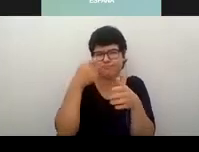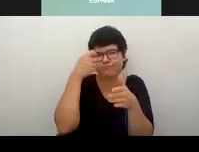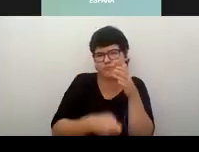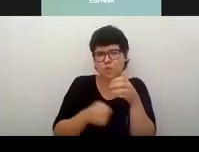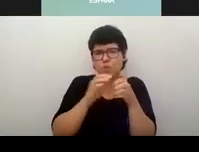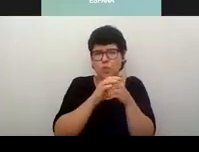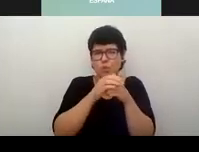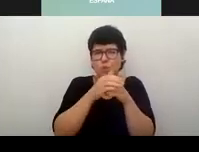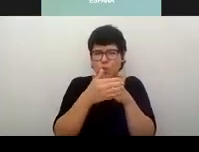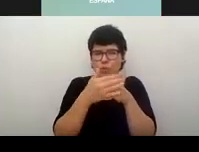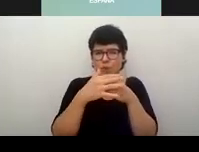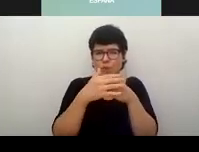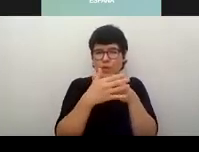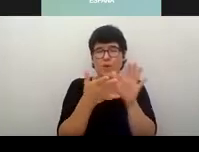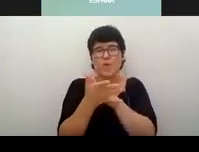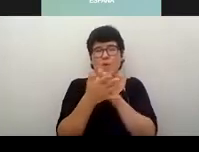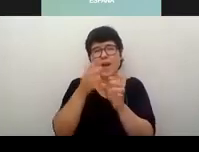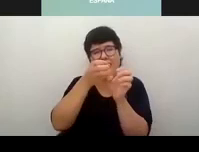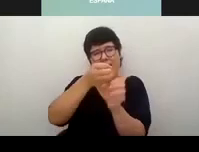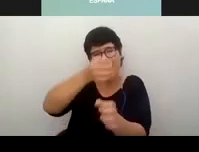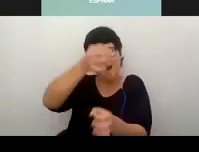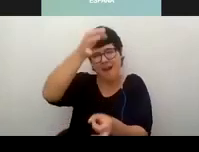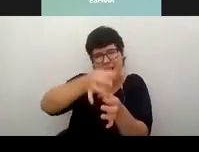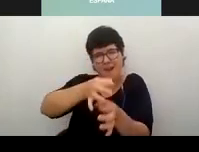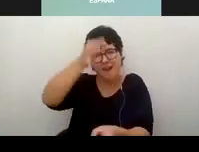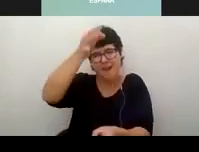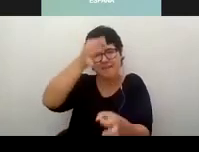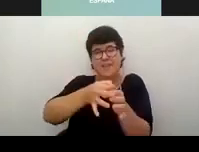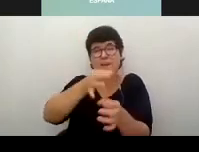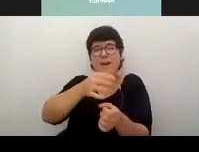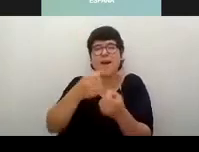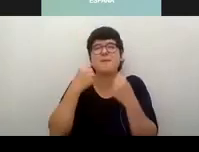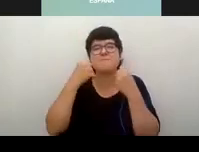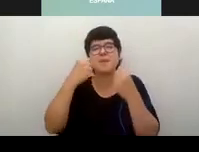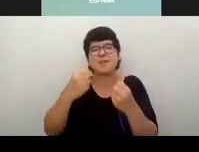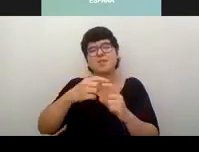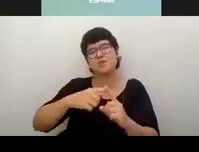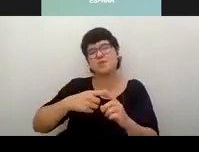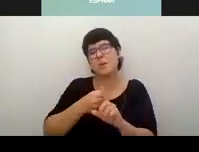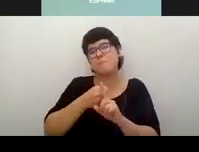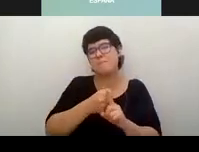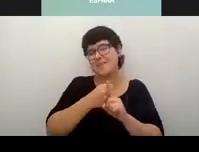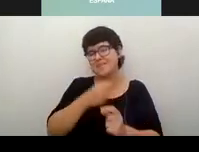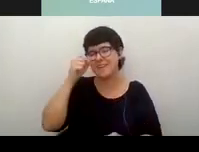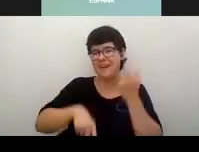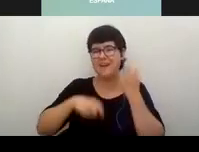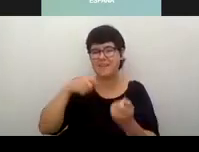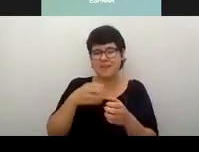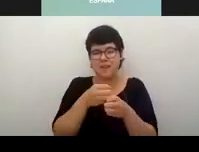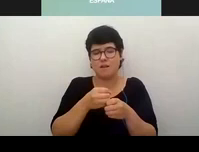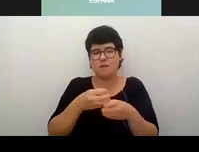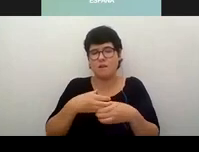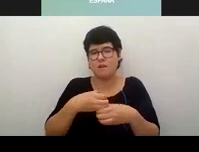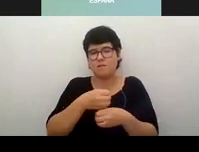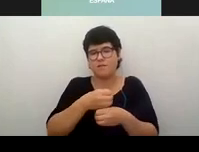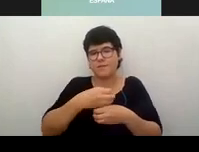calcificando, de manera que las arterias son poco adaptables a la presión arterial, varían poco en diámetro con la presión arterial, y